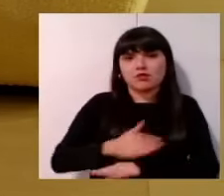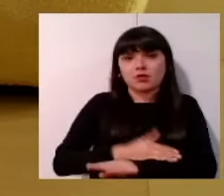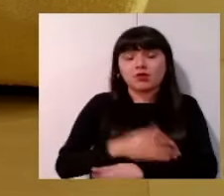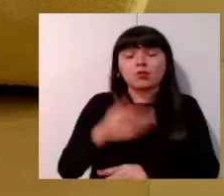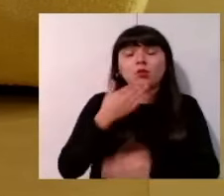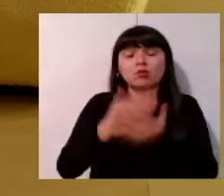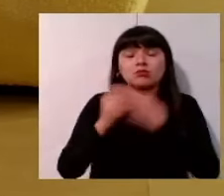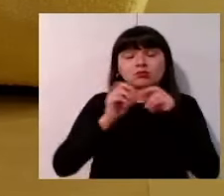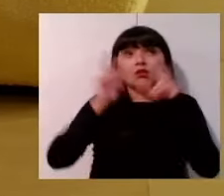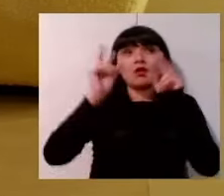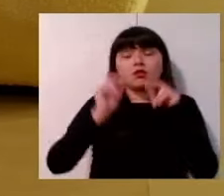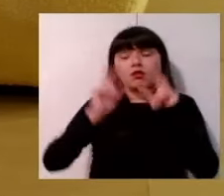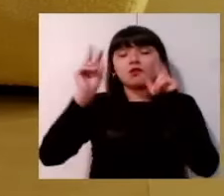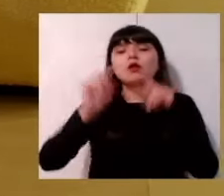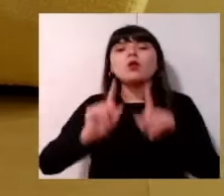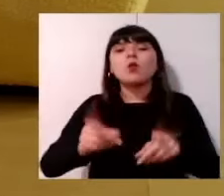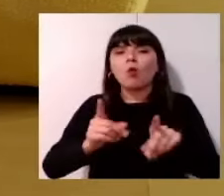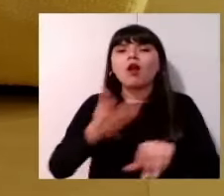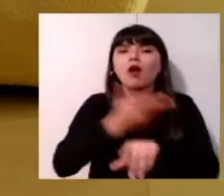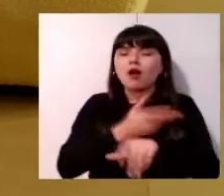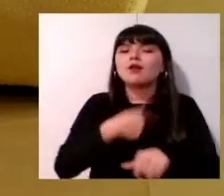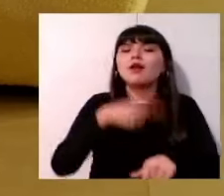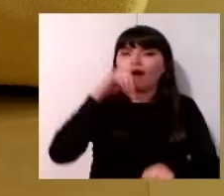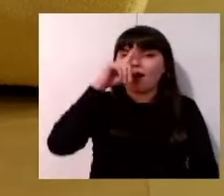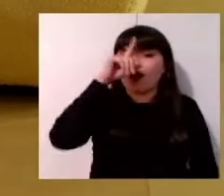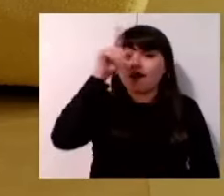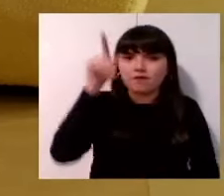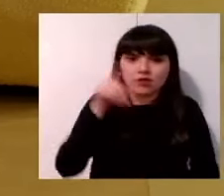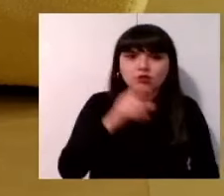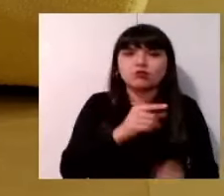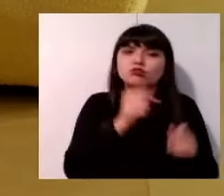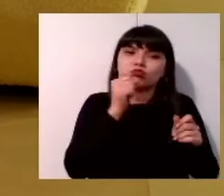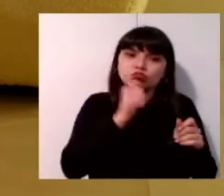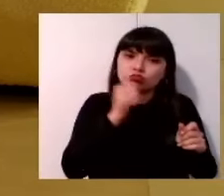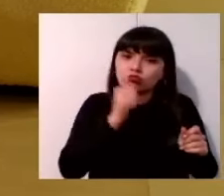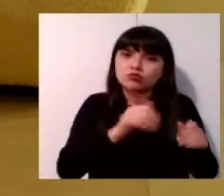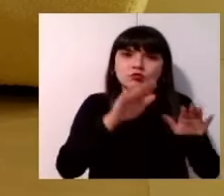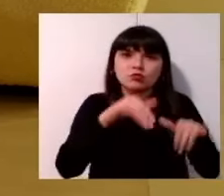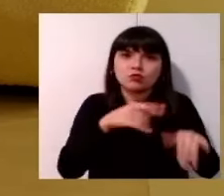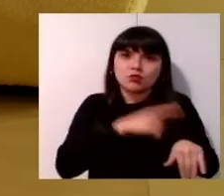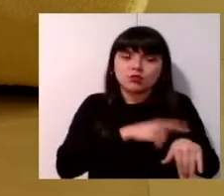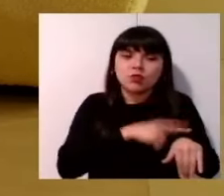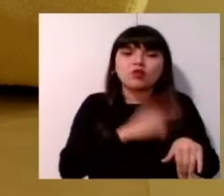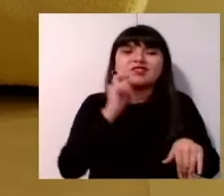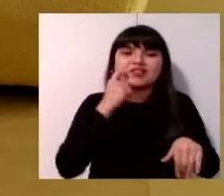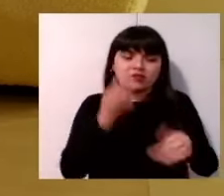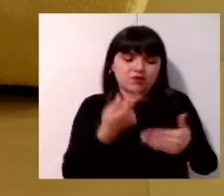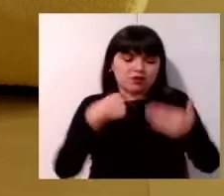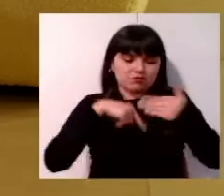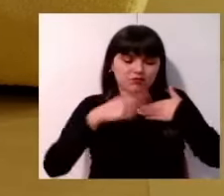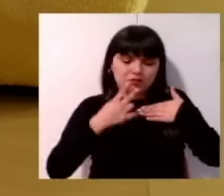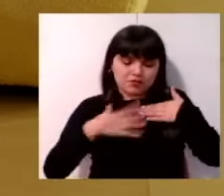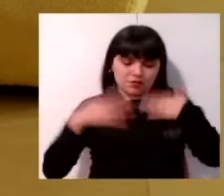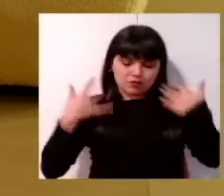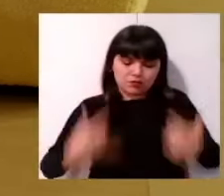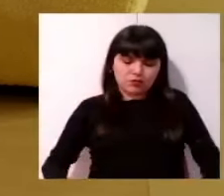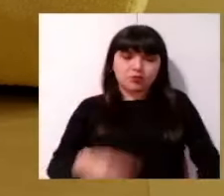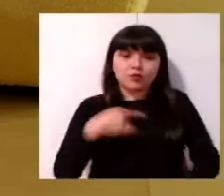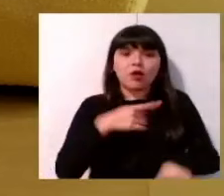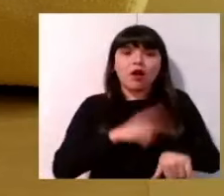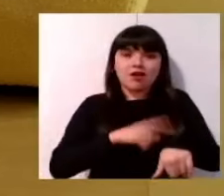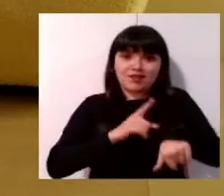y vamos, como les decía, seteando este reloj interno, que eso después se mantiene los primeros 2 años de vida,